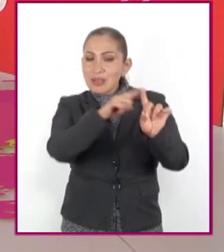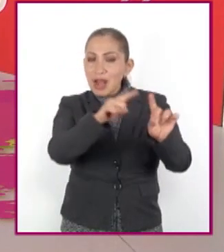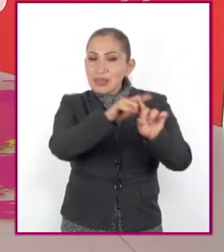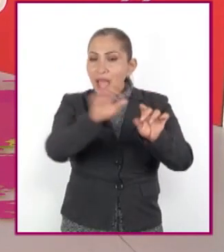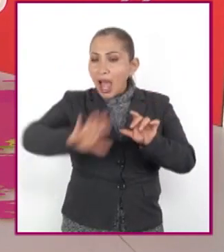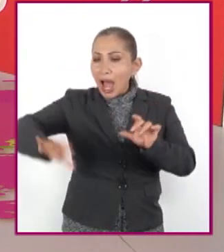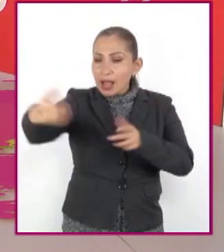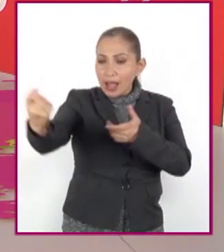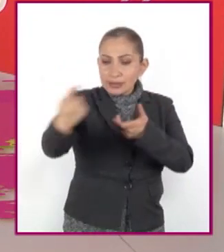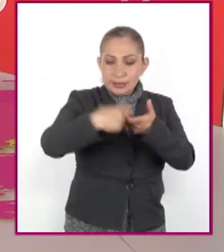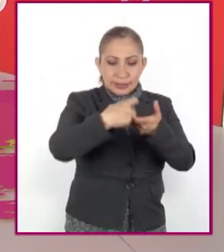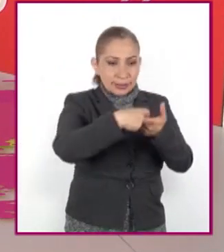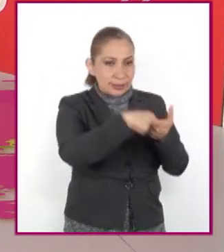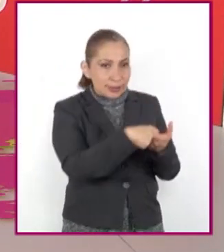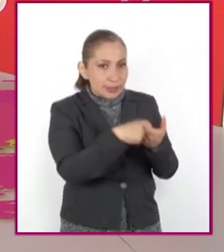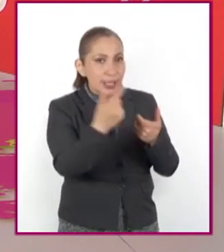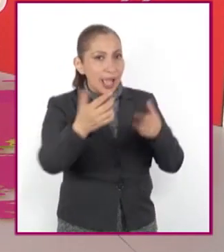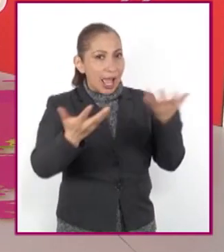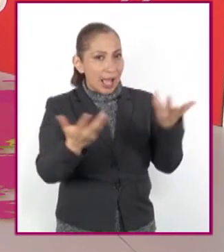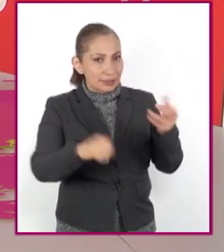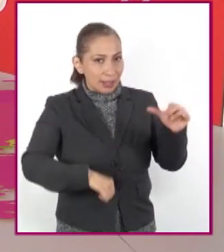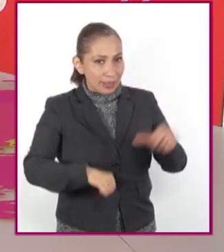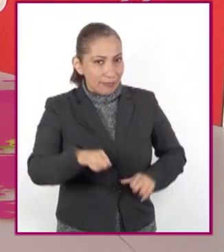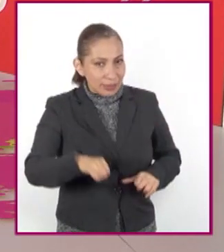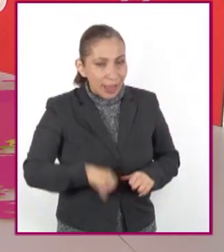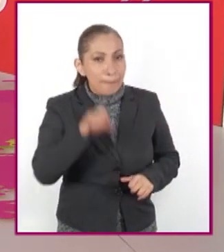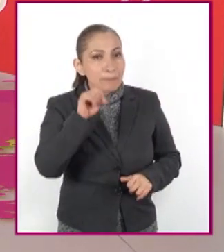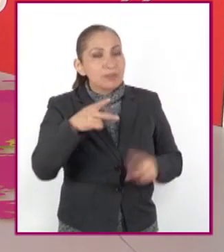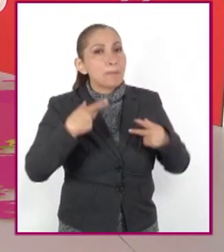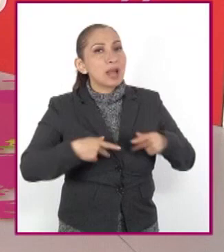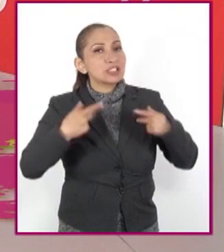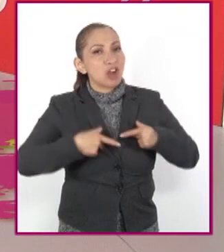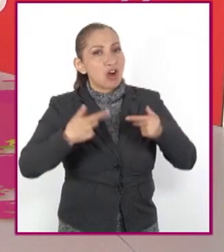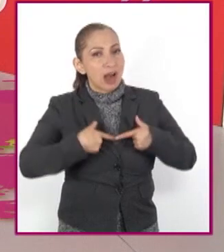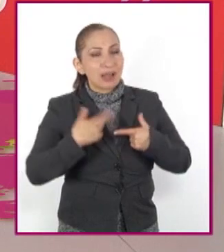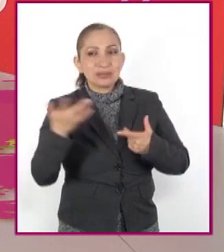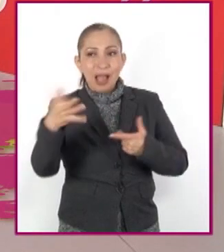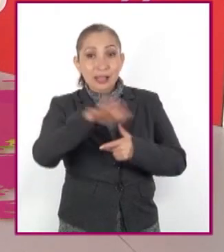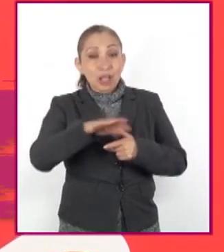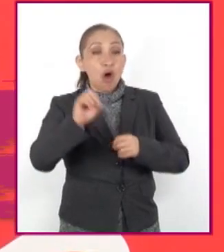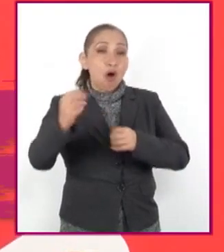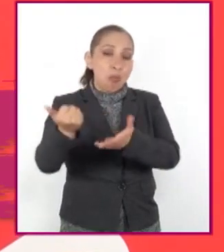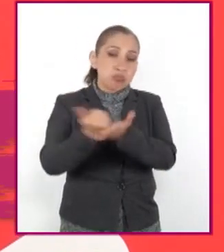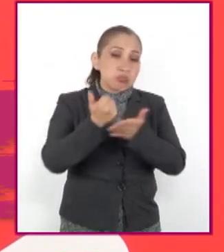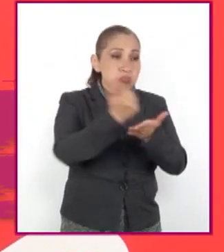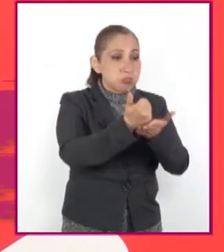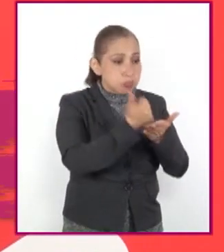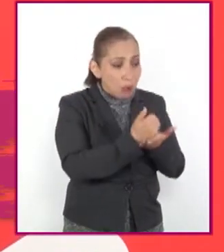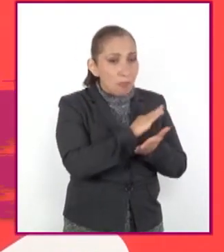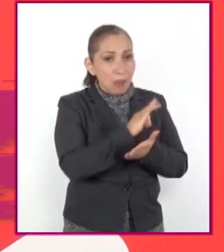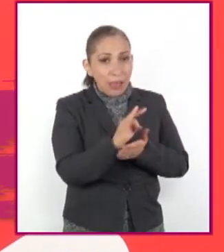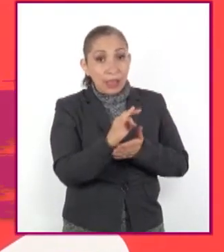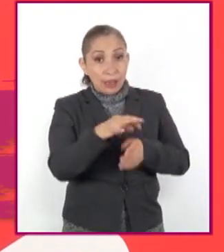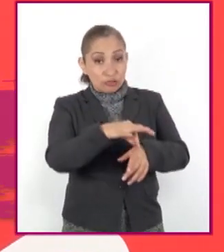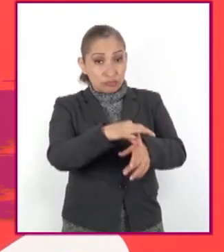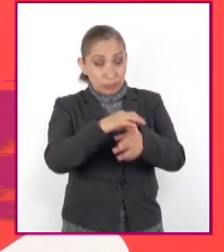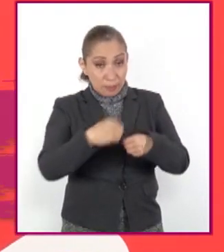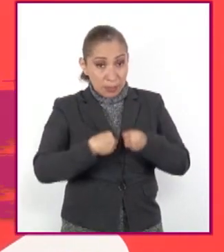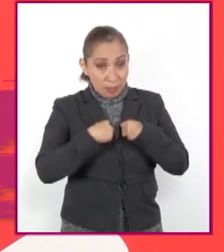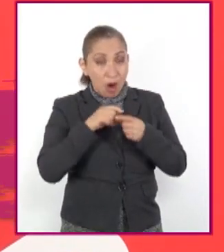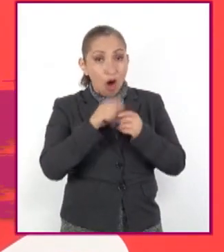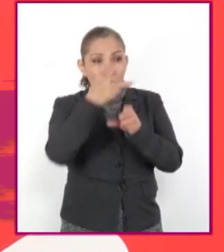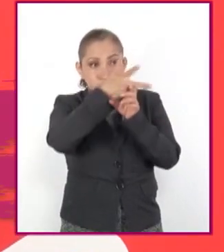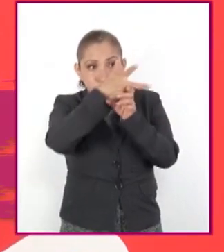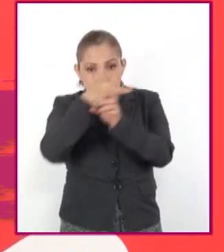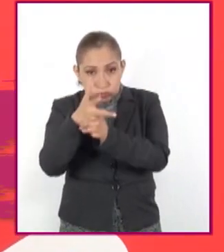interdisciplinaria creada a través de acciones realizadas por el artista u otros participantes, que puede ser en vivo,